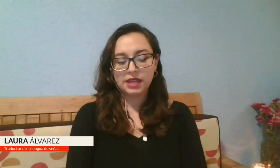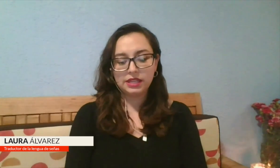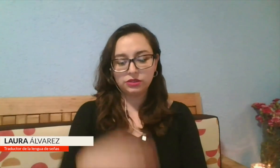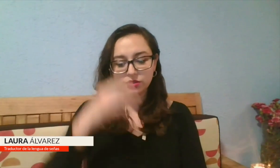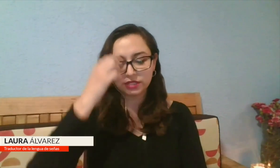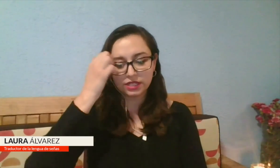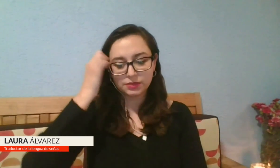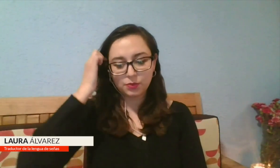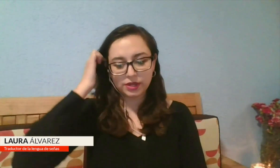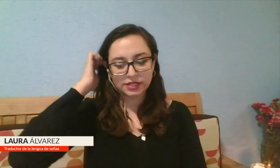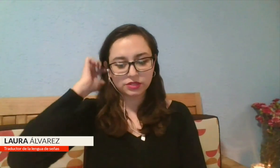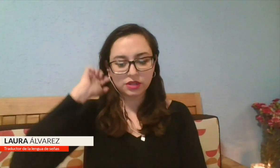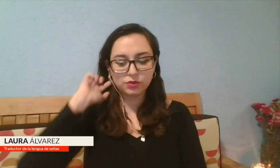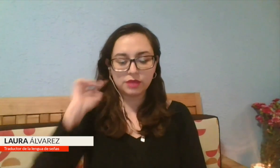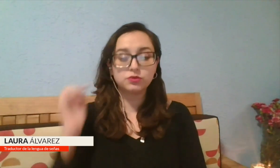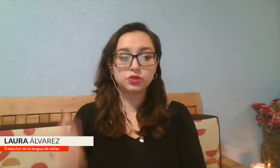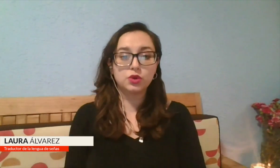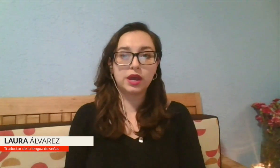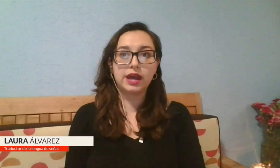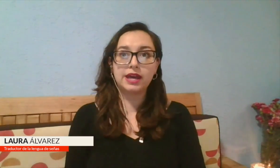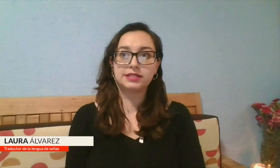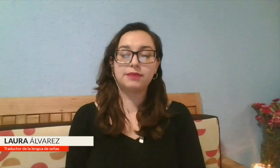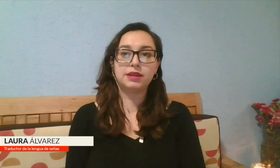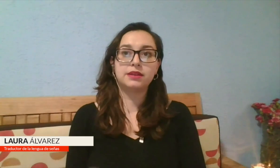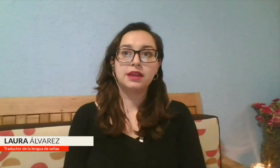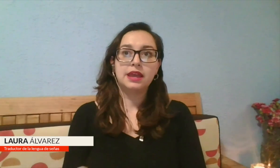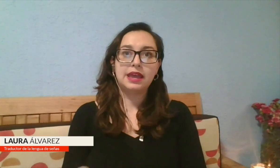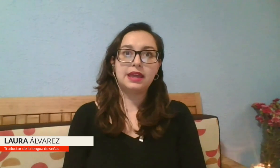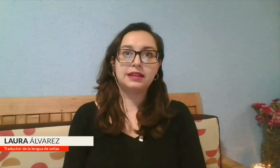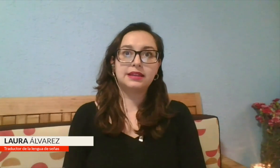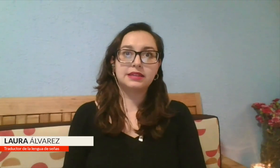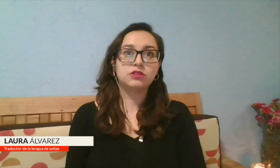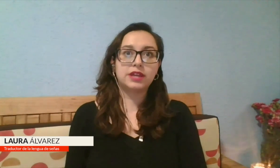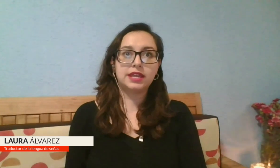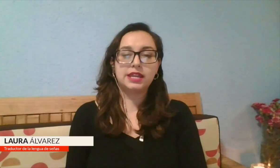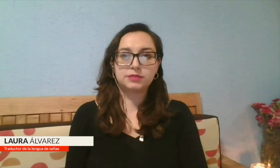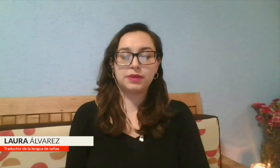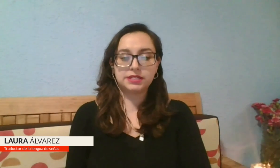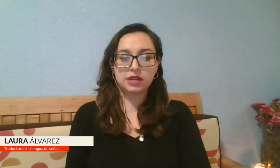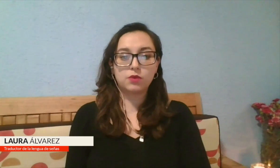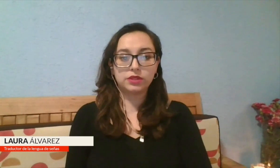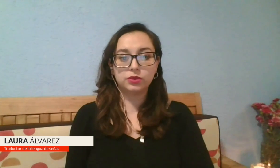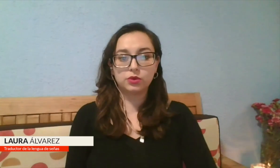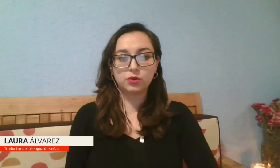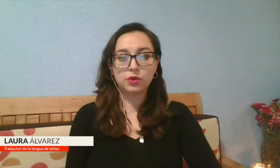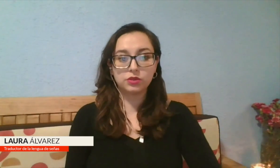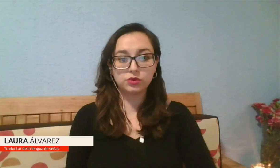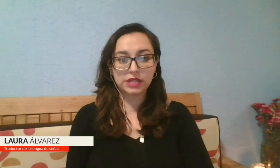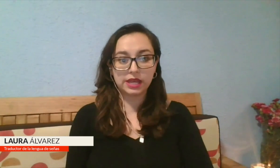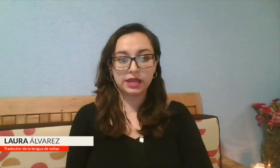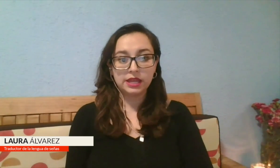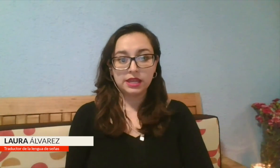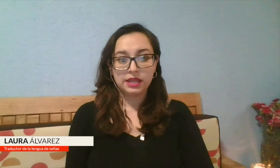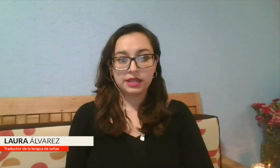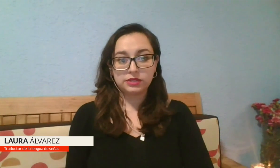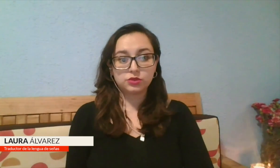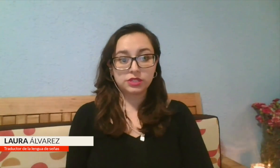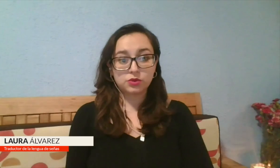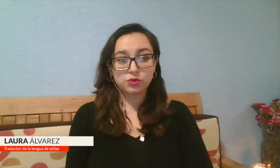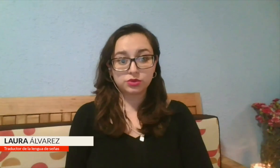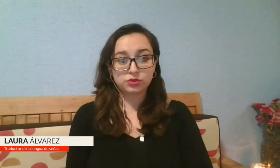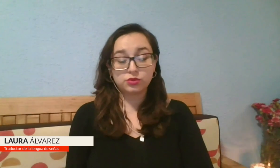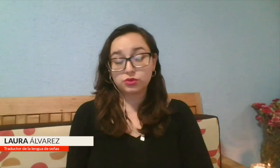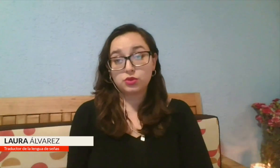objetivos. Entonces, pues eso ayuda mucho a saber él qué es lo que quiere expresar cuando usa